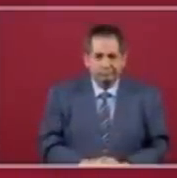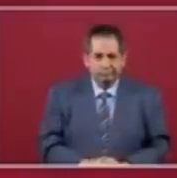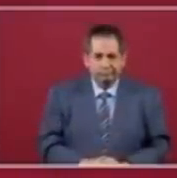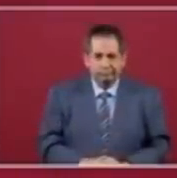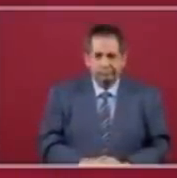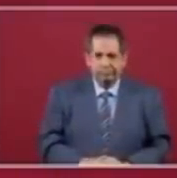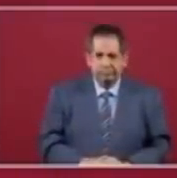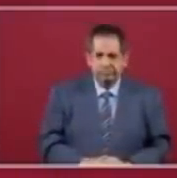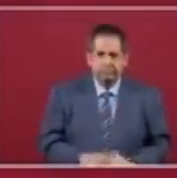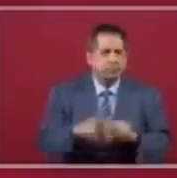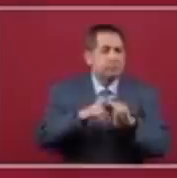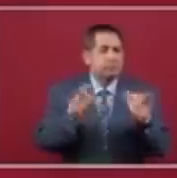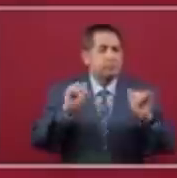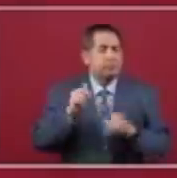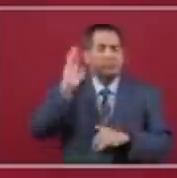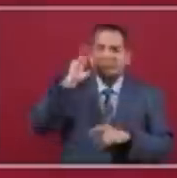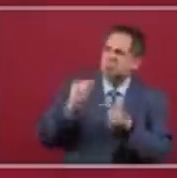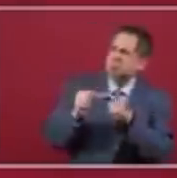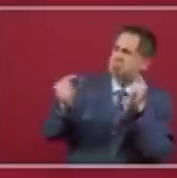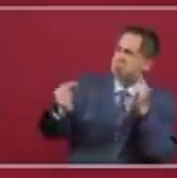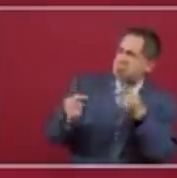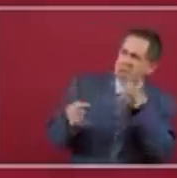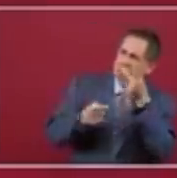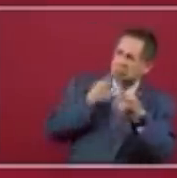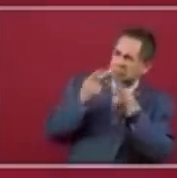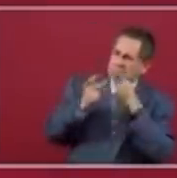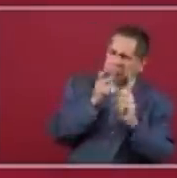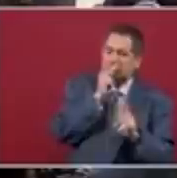Ni cuando era yo opositor los usaba.